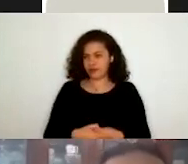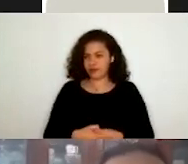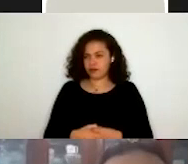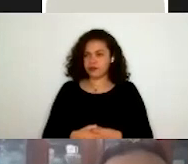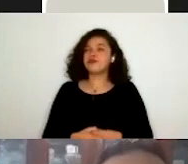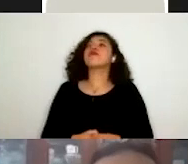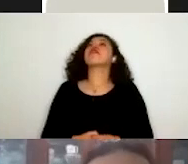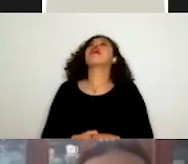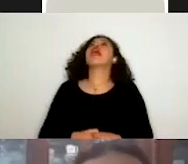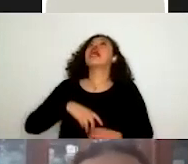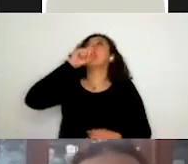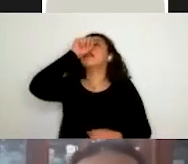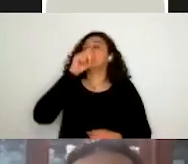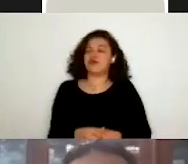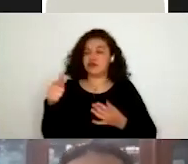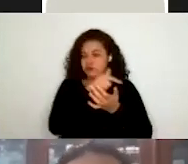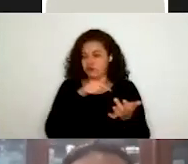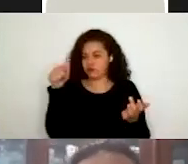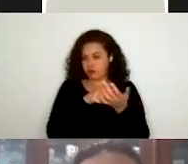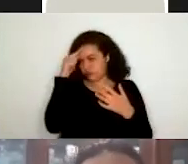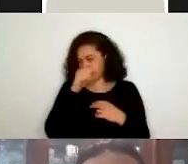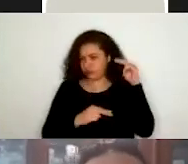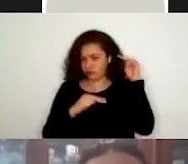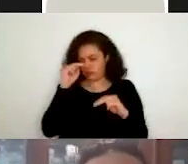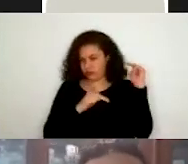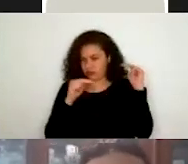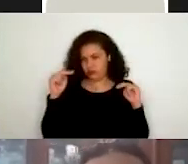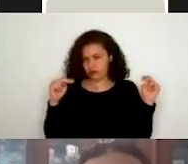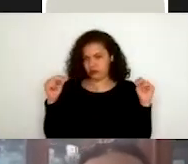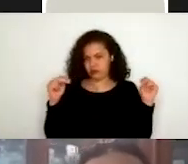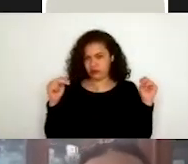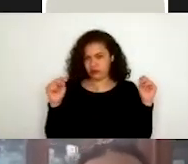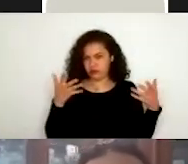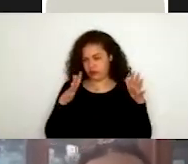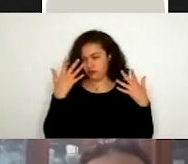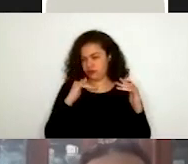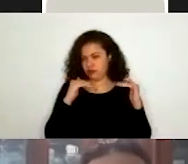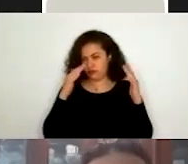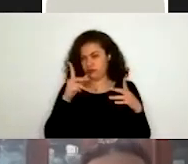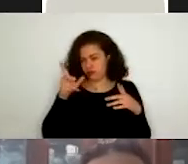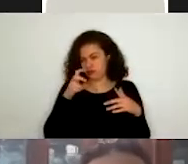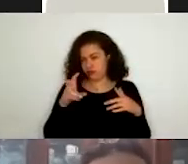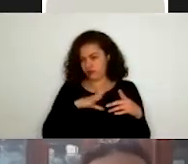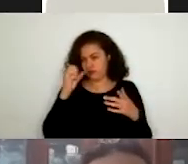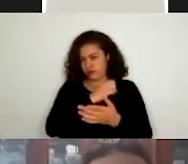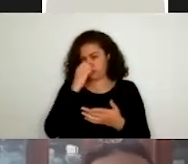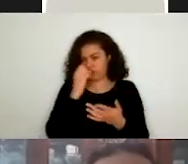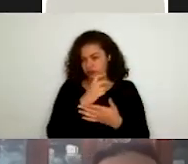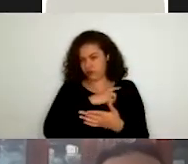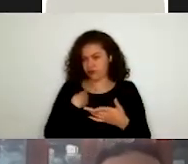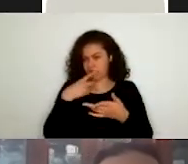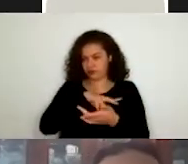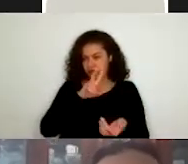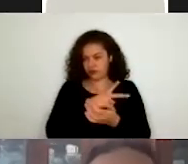Y los establecimientos de grado medio y alto sí están obligados a presentar un programa interno de